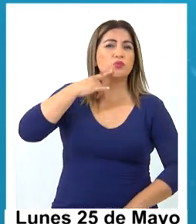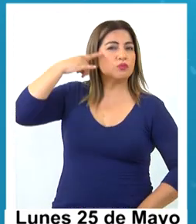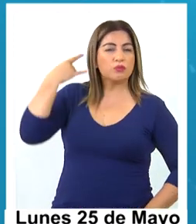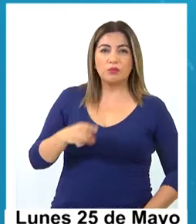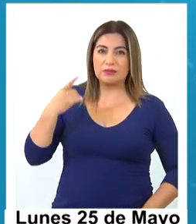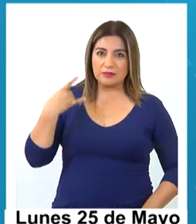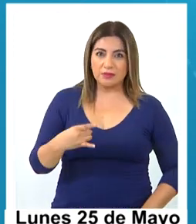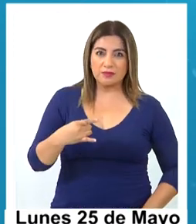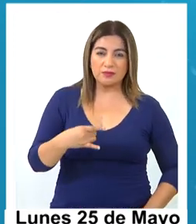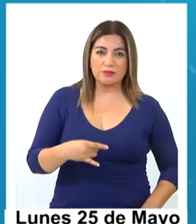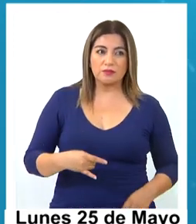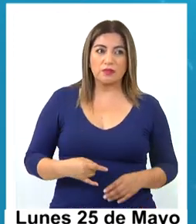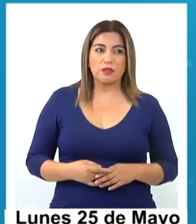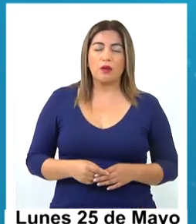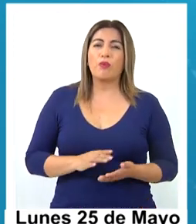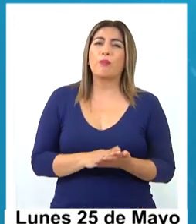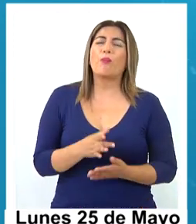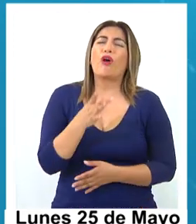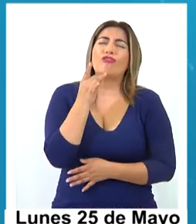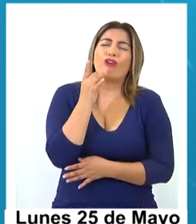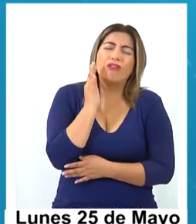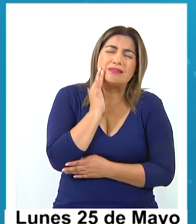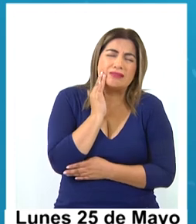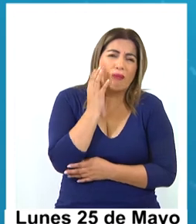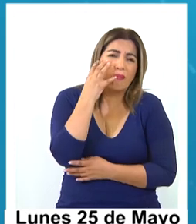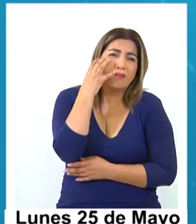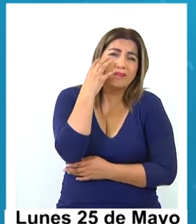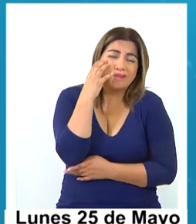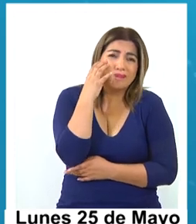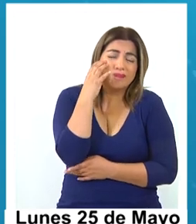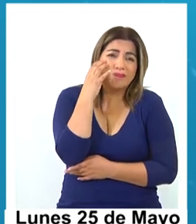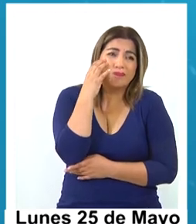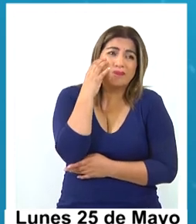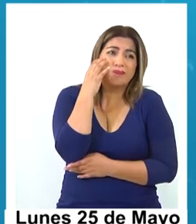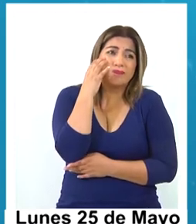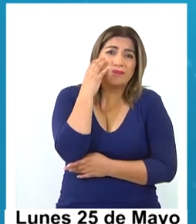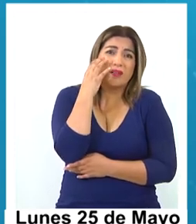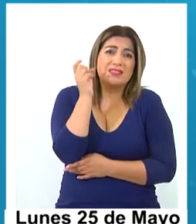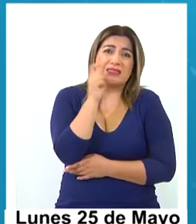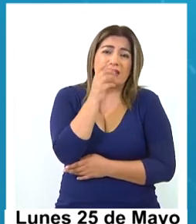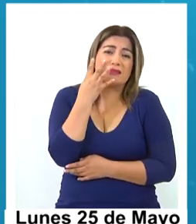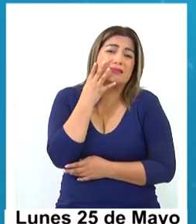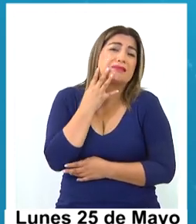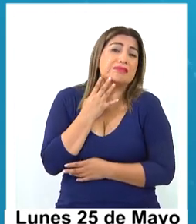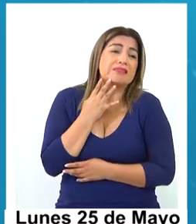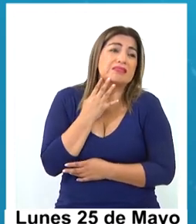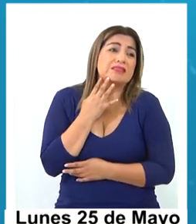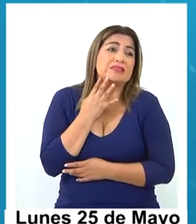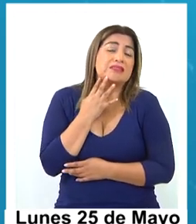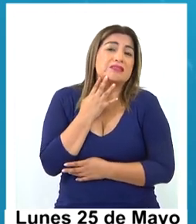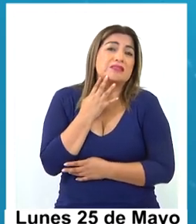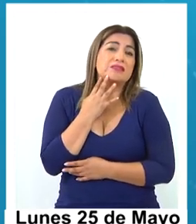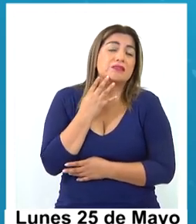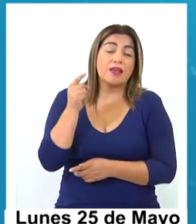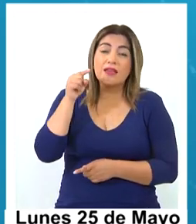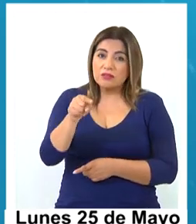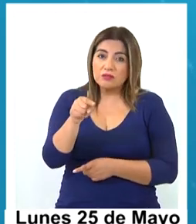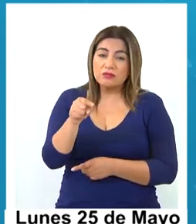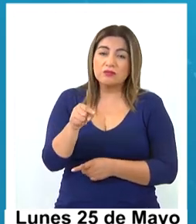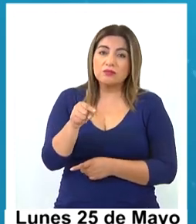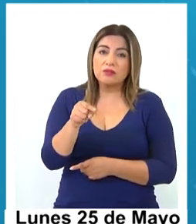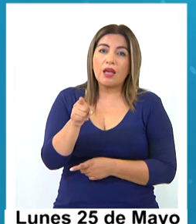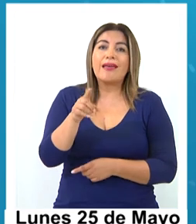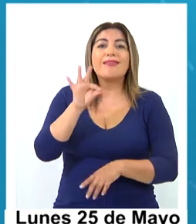urgencia que sea es tengo mucho dolor se me hizo la cara estás estoy sangrando o un traumatismo